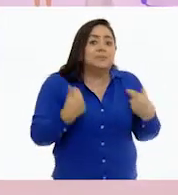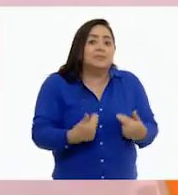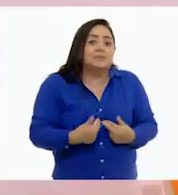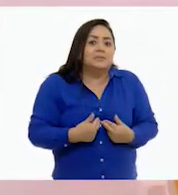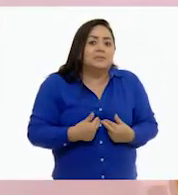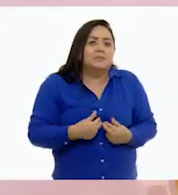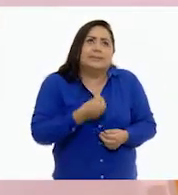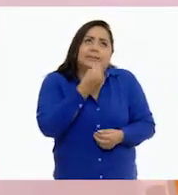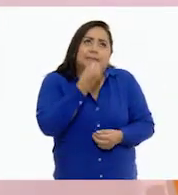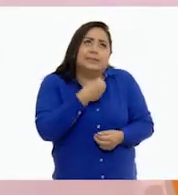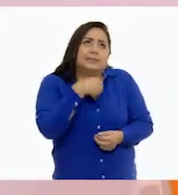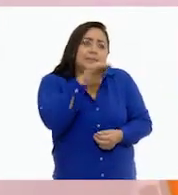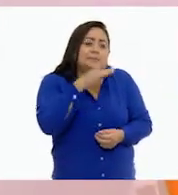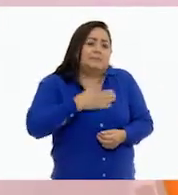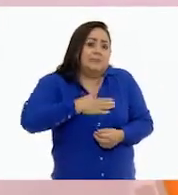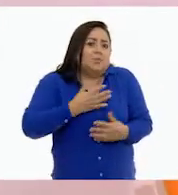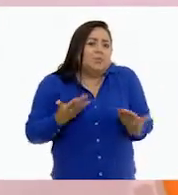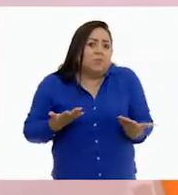que estaba pasando.